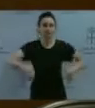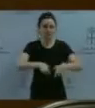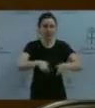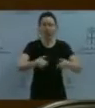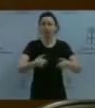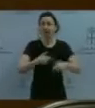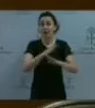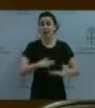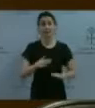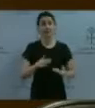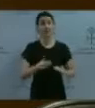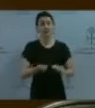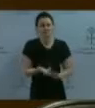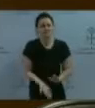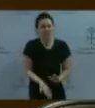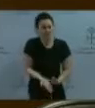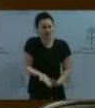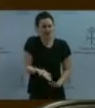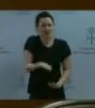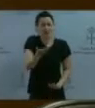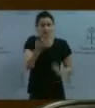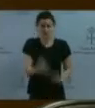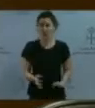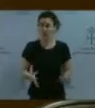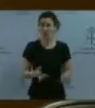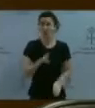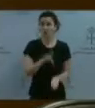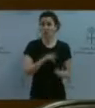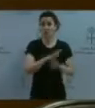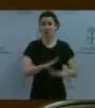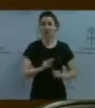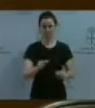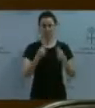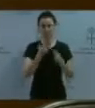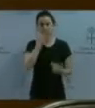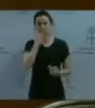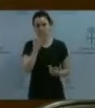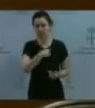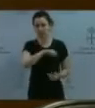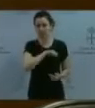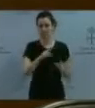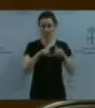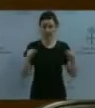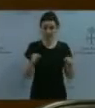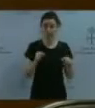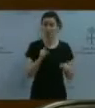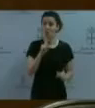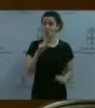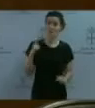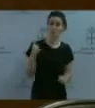de ridiculizarnos a todos, y españoles que llevamos y asturianos que llevamos un año comunicándonos perfectamente en